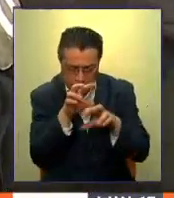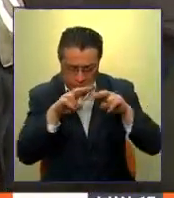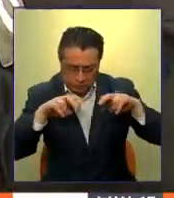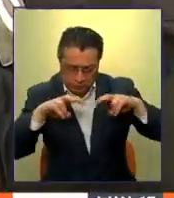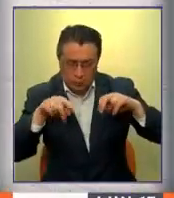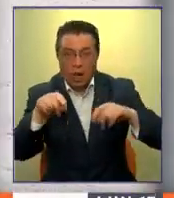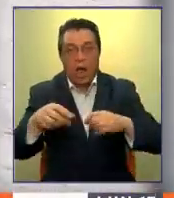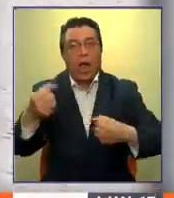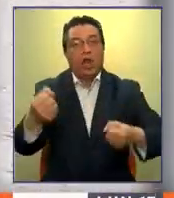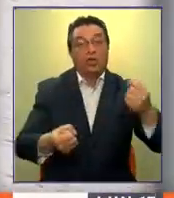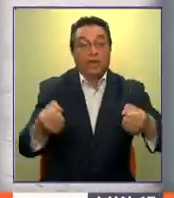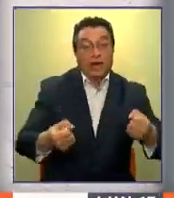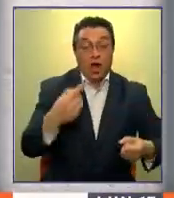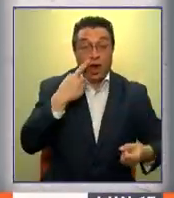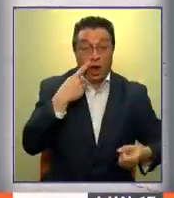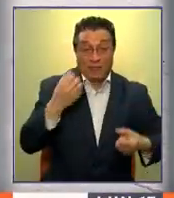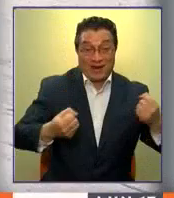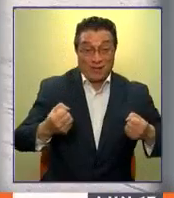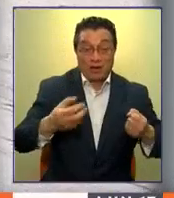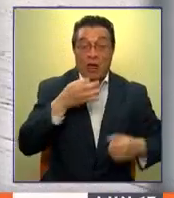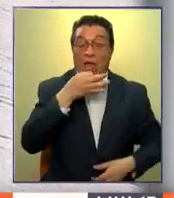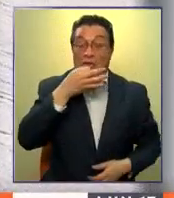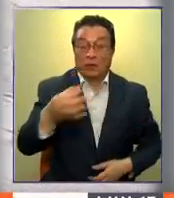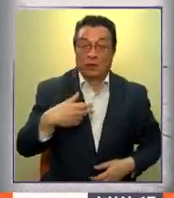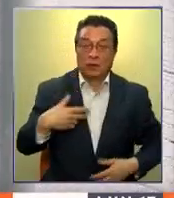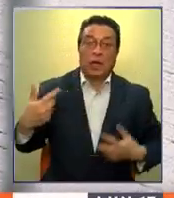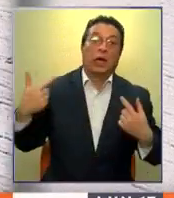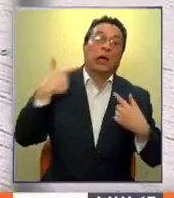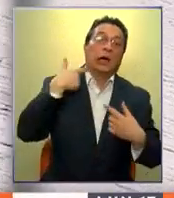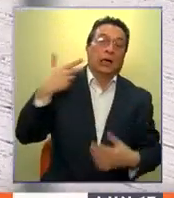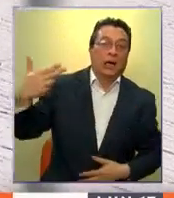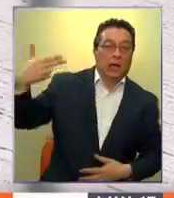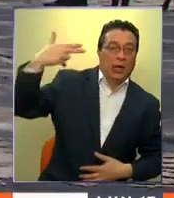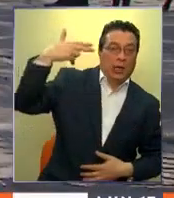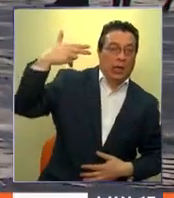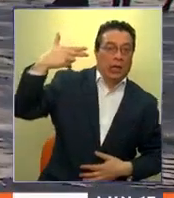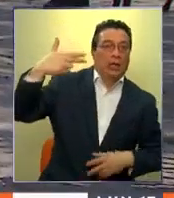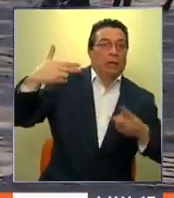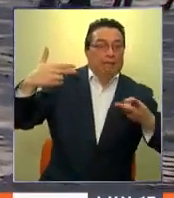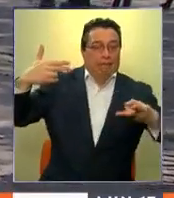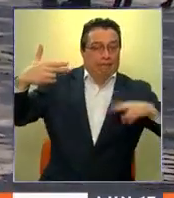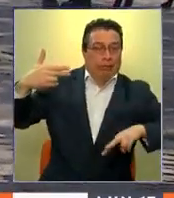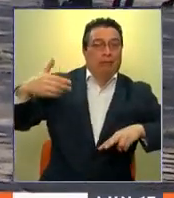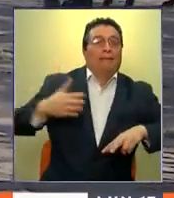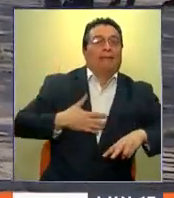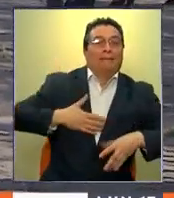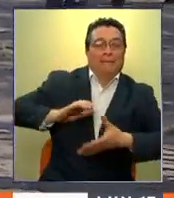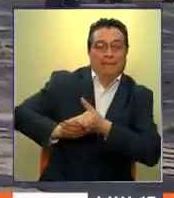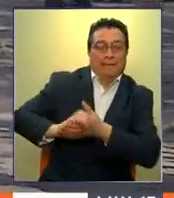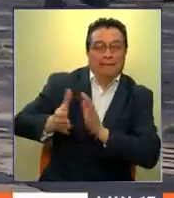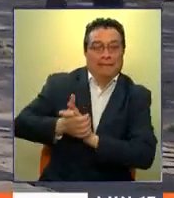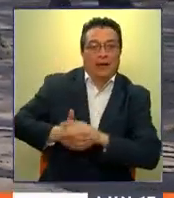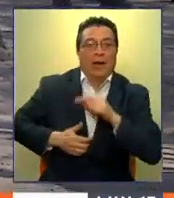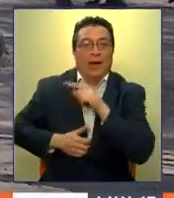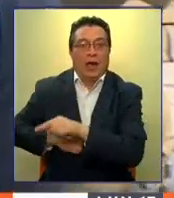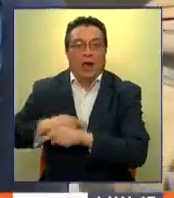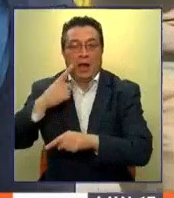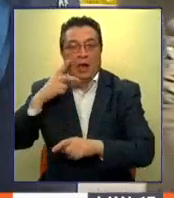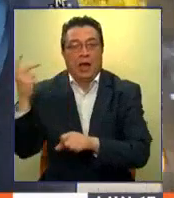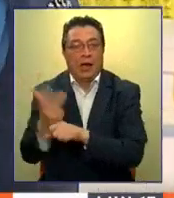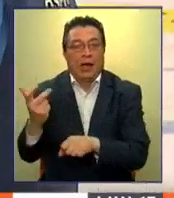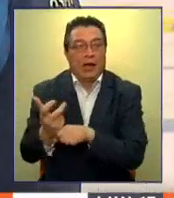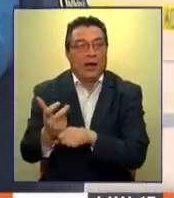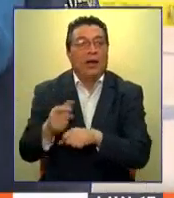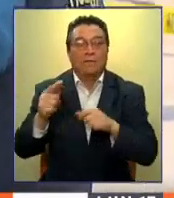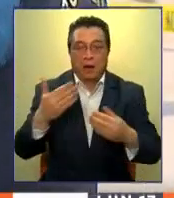del camión que en un principio se dijo había sido intimidado podría estar involucrado en el robo al detectar conversaciones